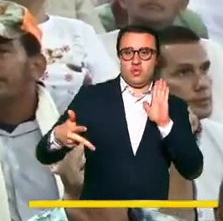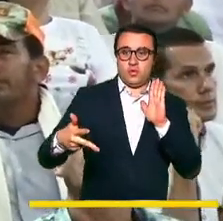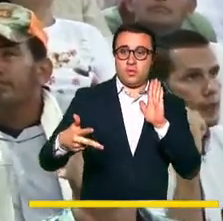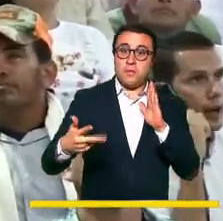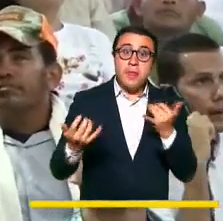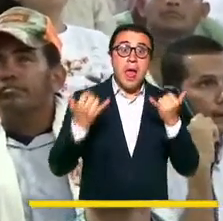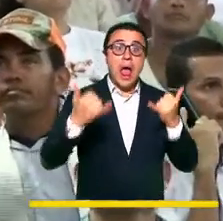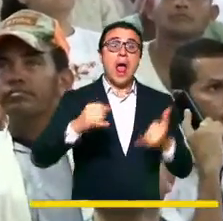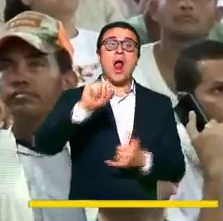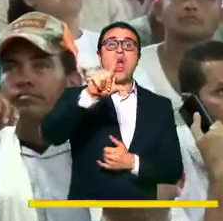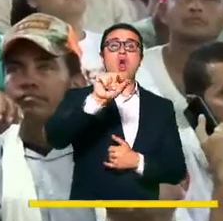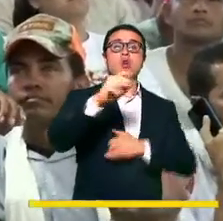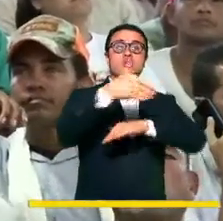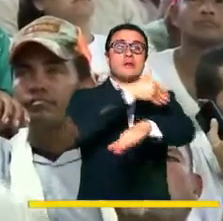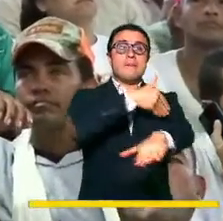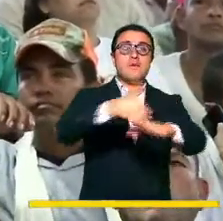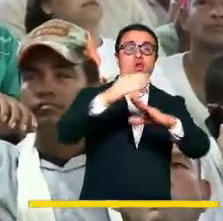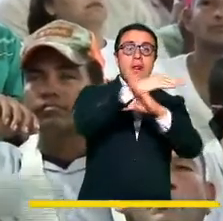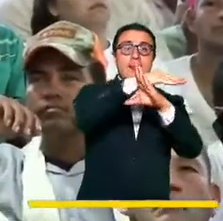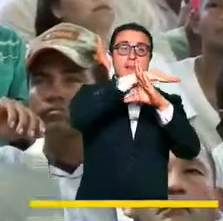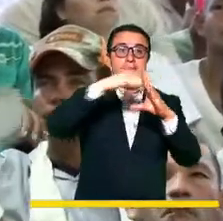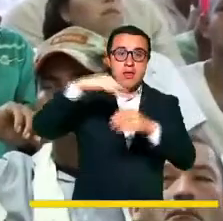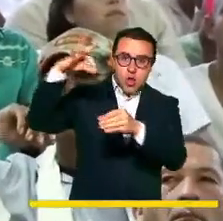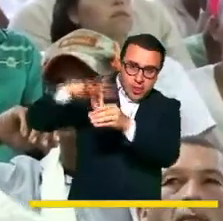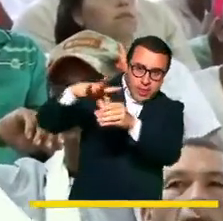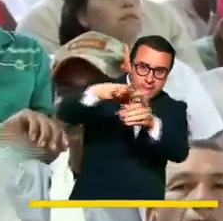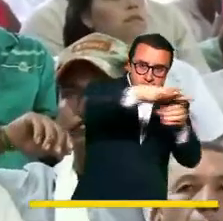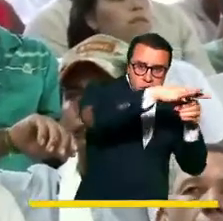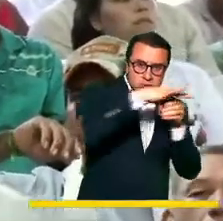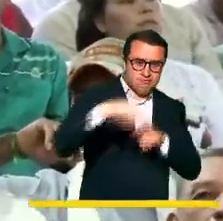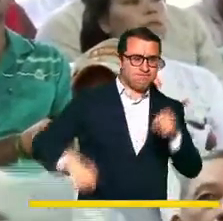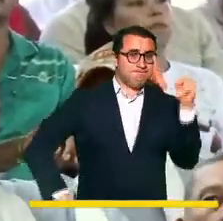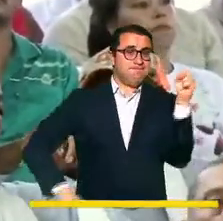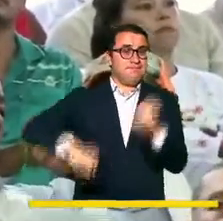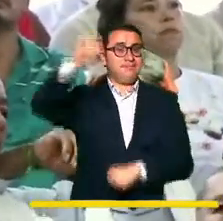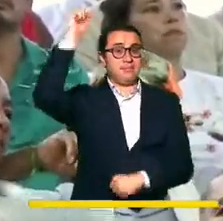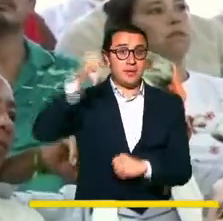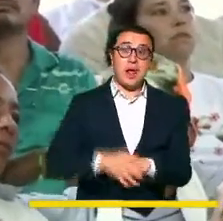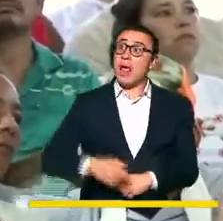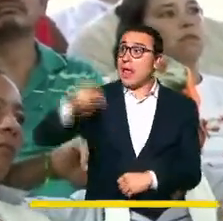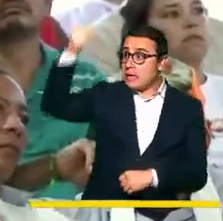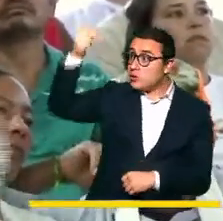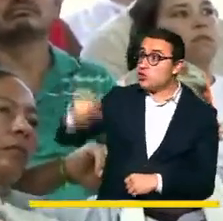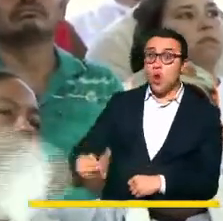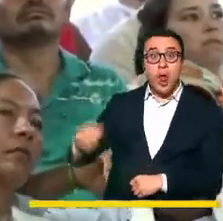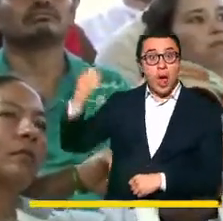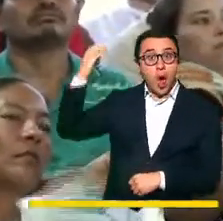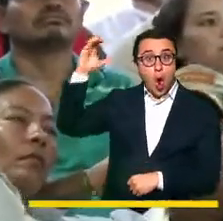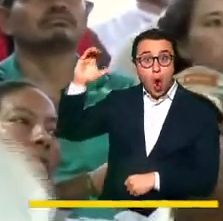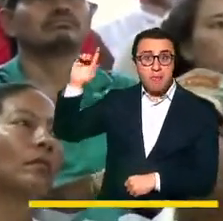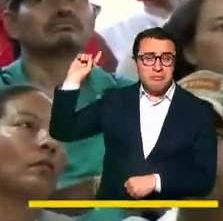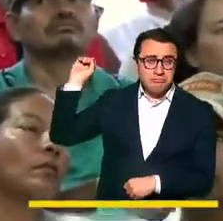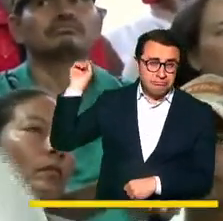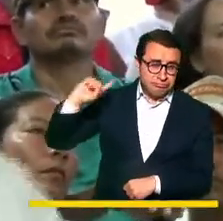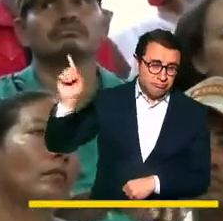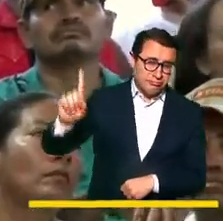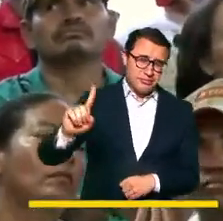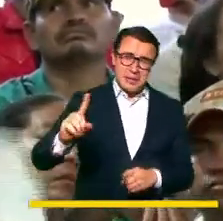con 11,500,000 de votos, la votación más alta que en la historia de Colombia ha obtenido un ser